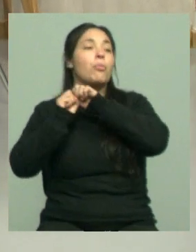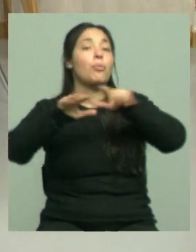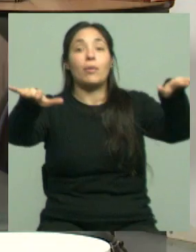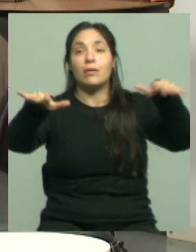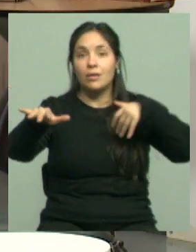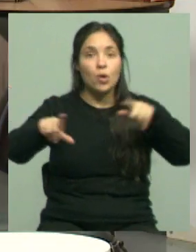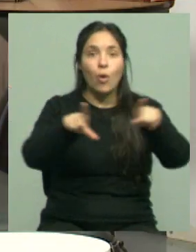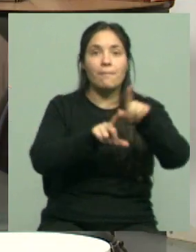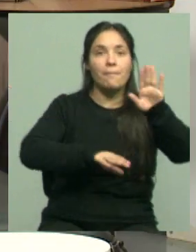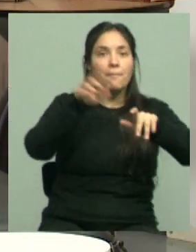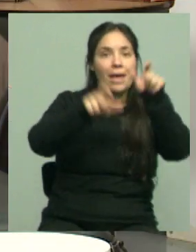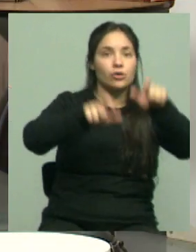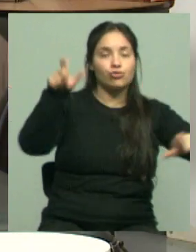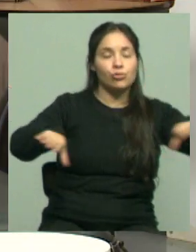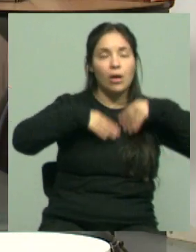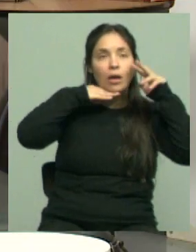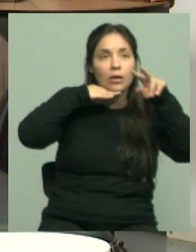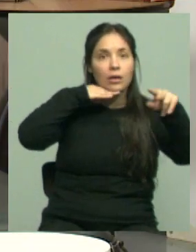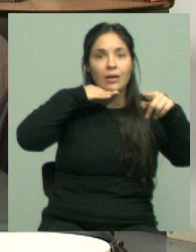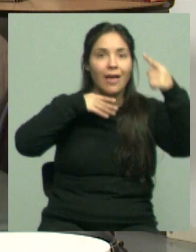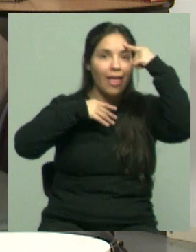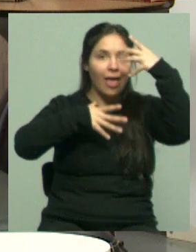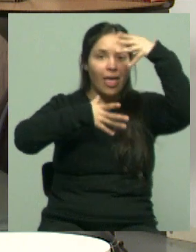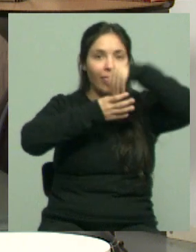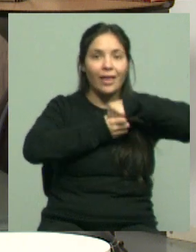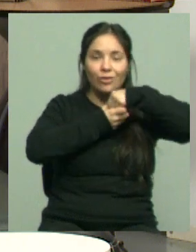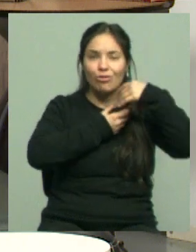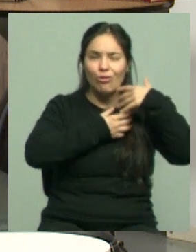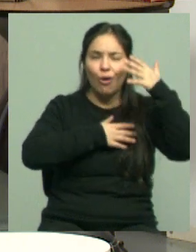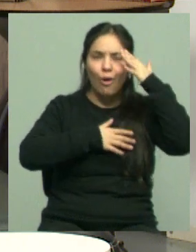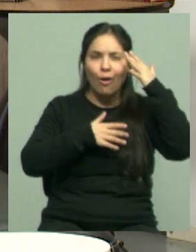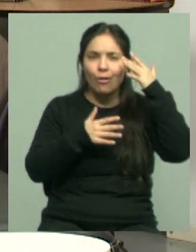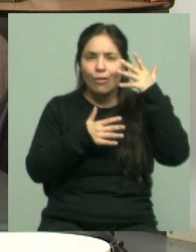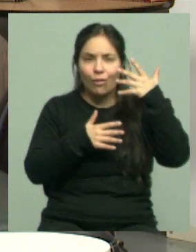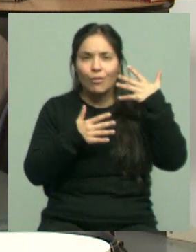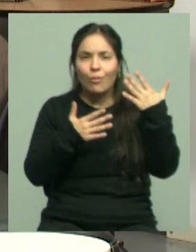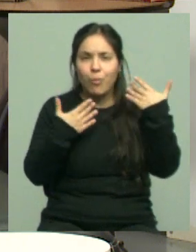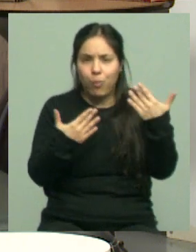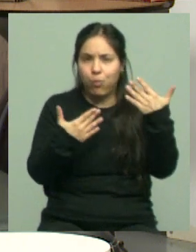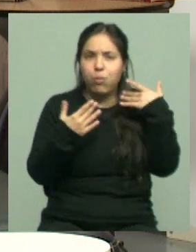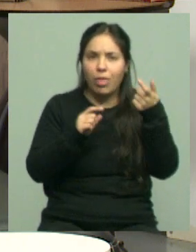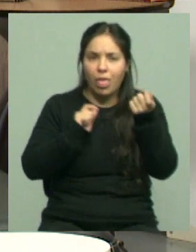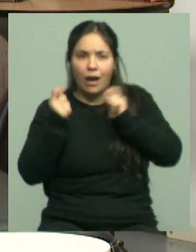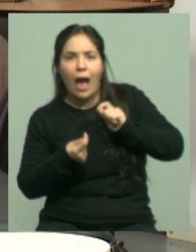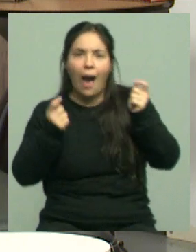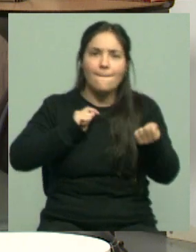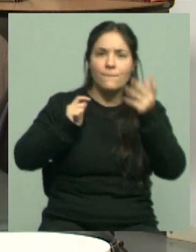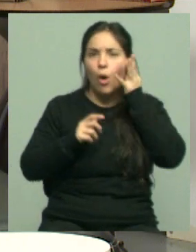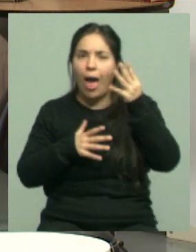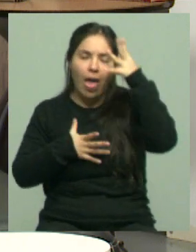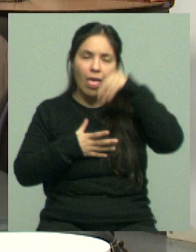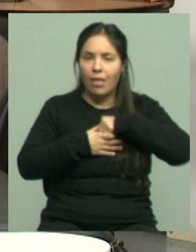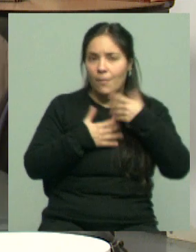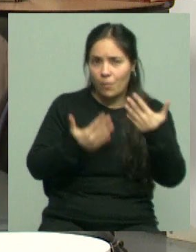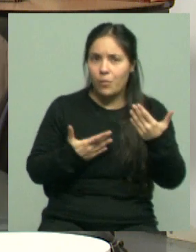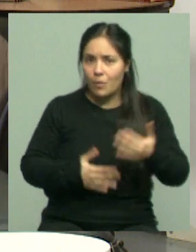totalmente. Y eso tal vez también puede dar a otro tema, que últimamente en redes sociales están viendo mucho estas influencers, que ahora se les dice